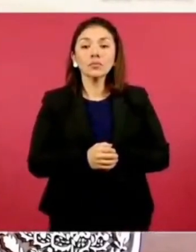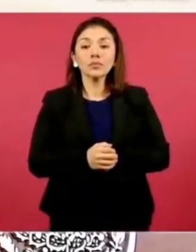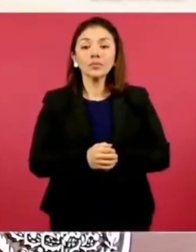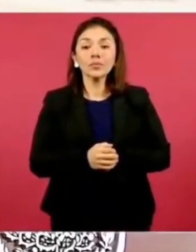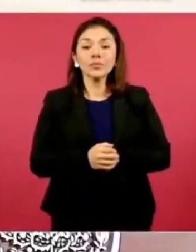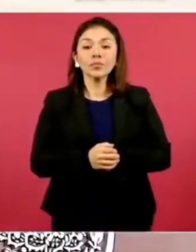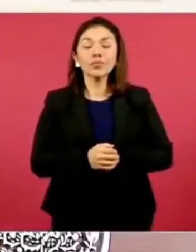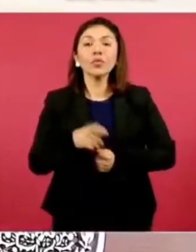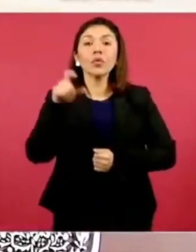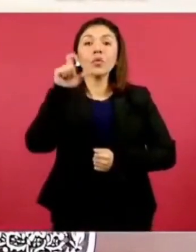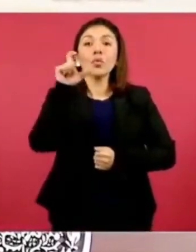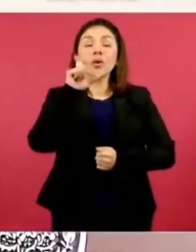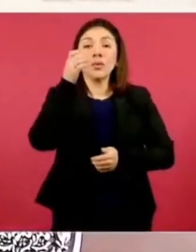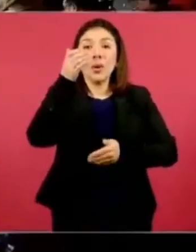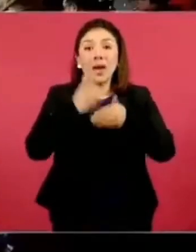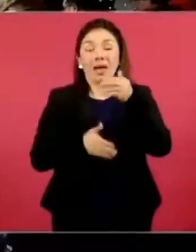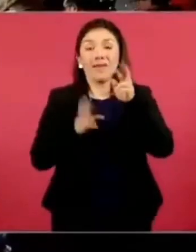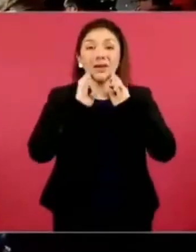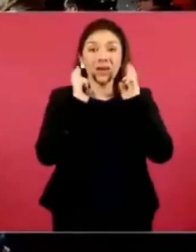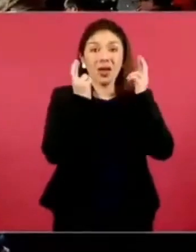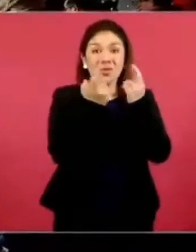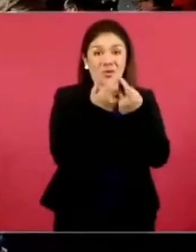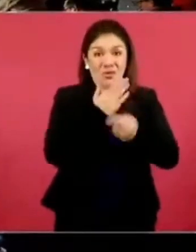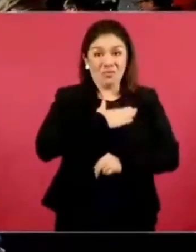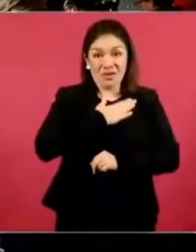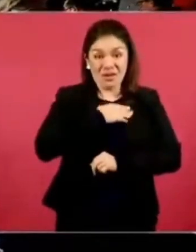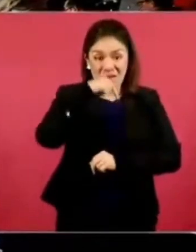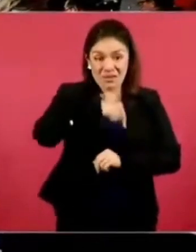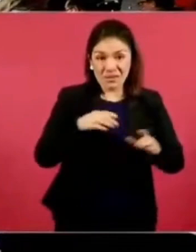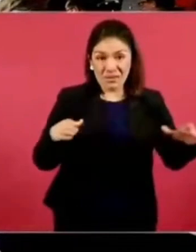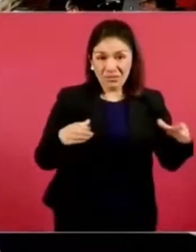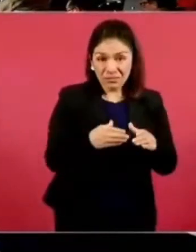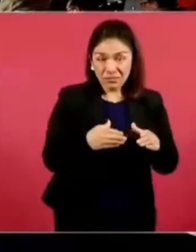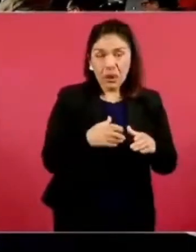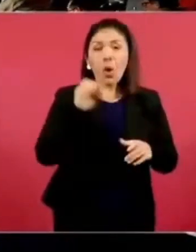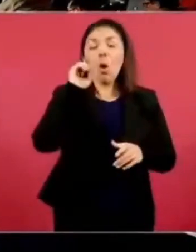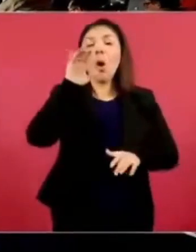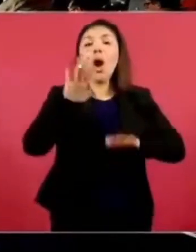esta reunión nuestra, a veces esperan a que